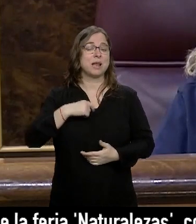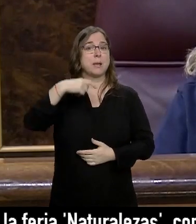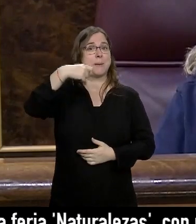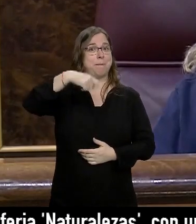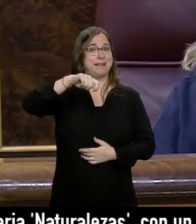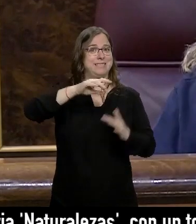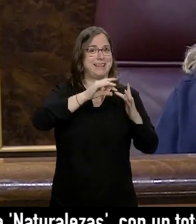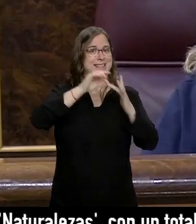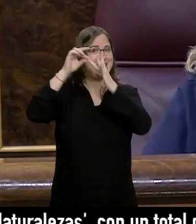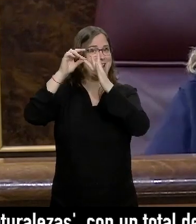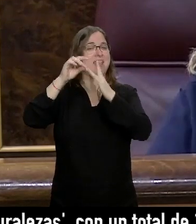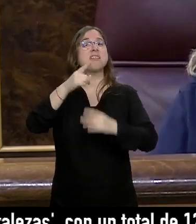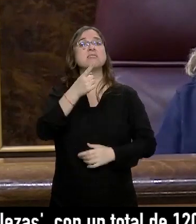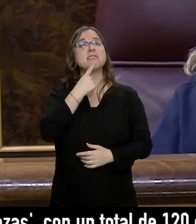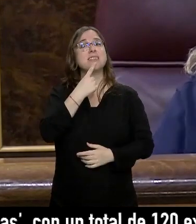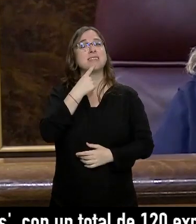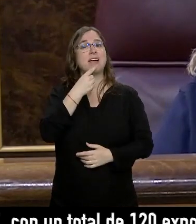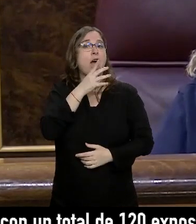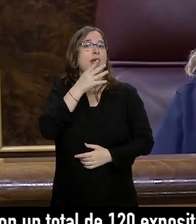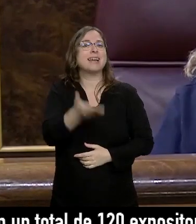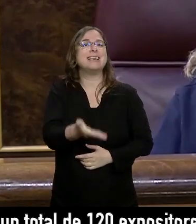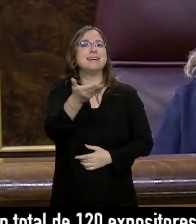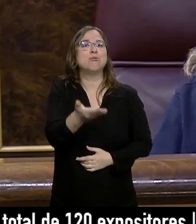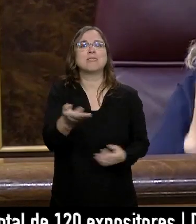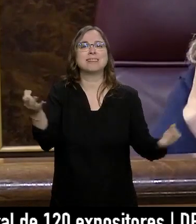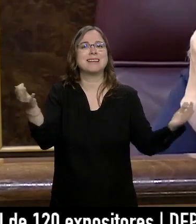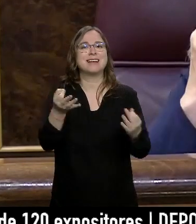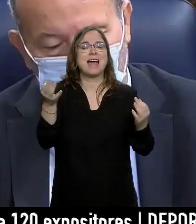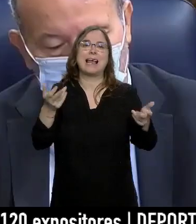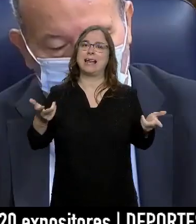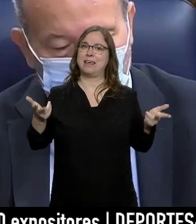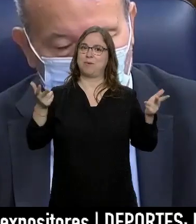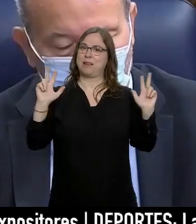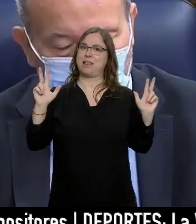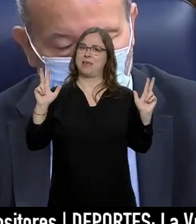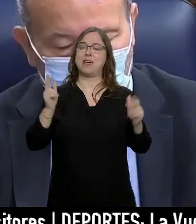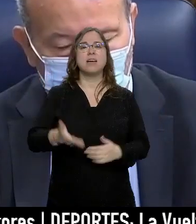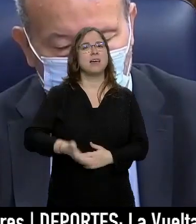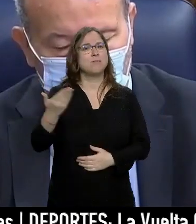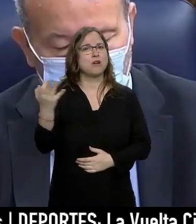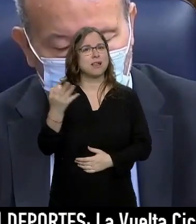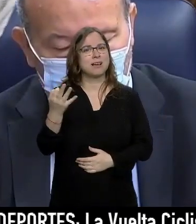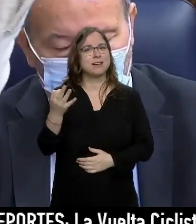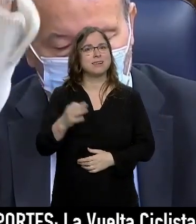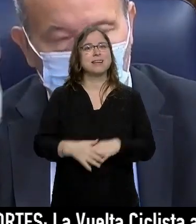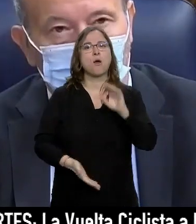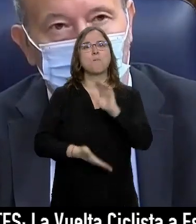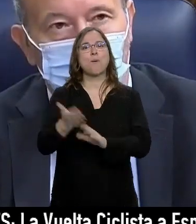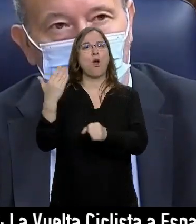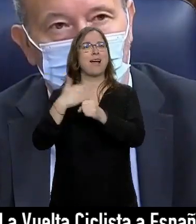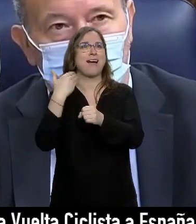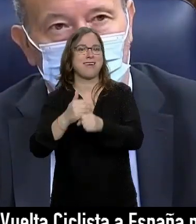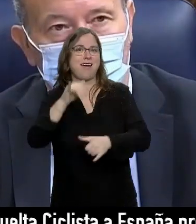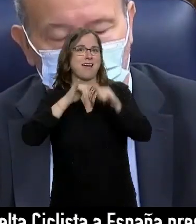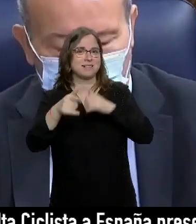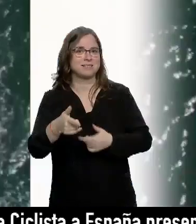a la cabeza que dice que lo que importa en este país es la libertad, que lo que importa es irse de cañas.